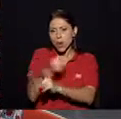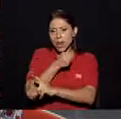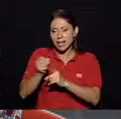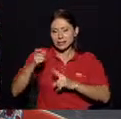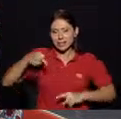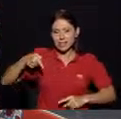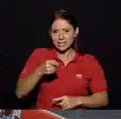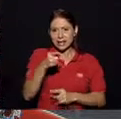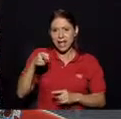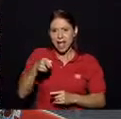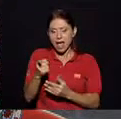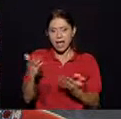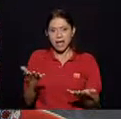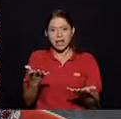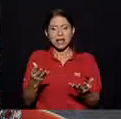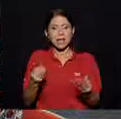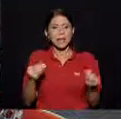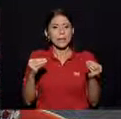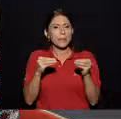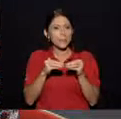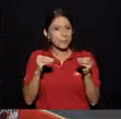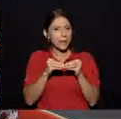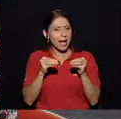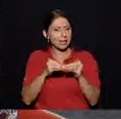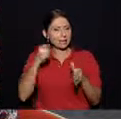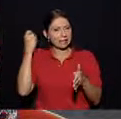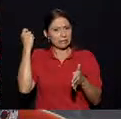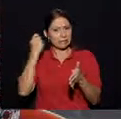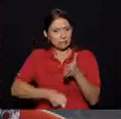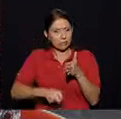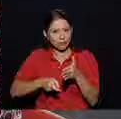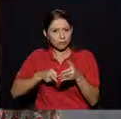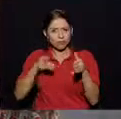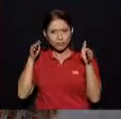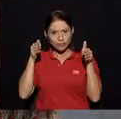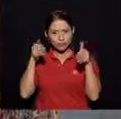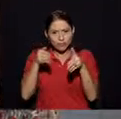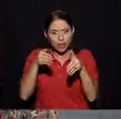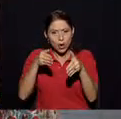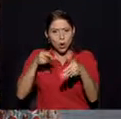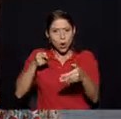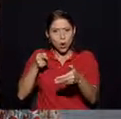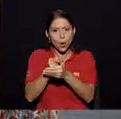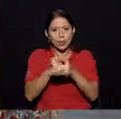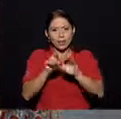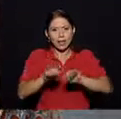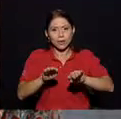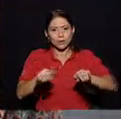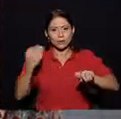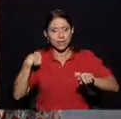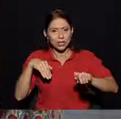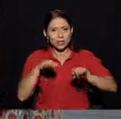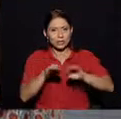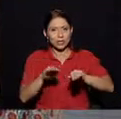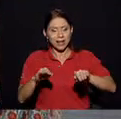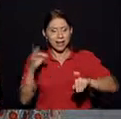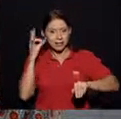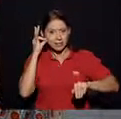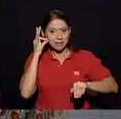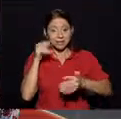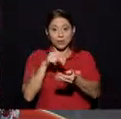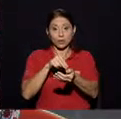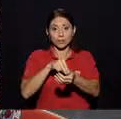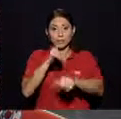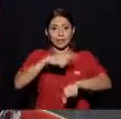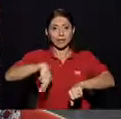vez más abigarrados contra los niños y las niñas. El Hospital Nacional